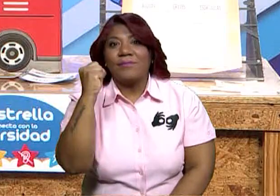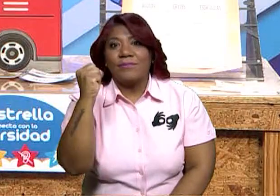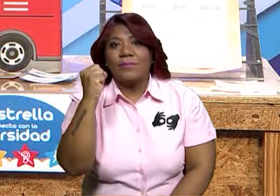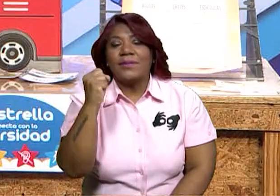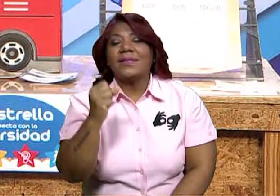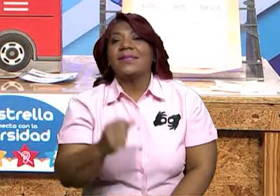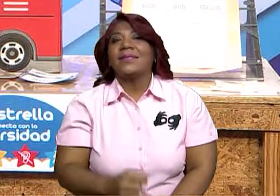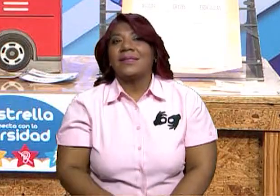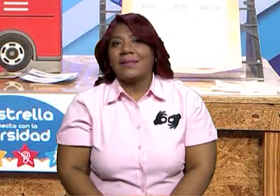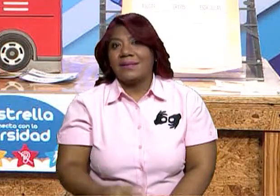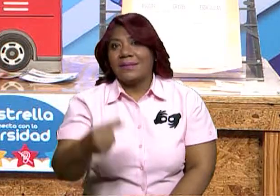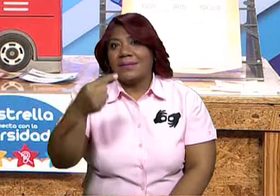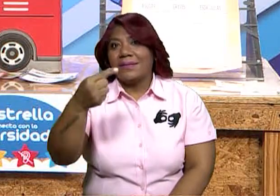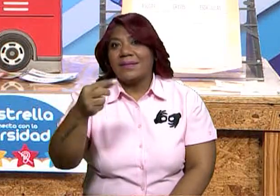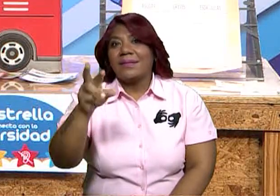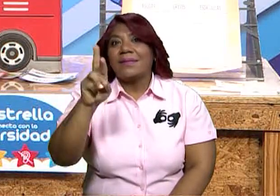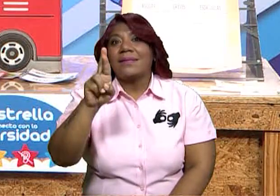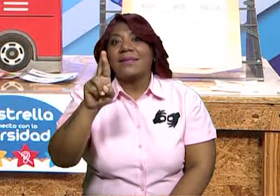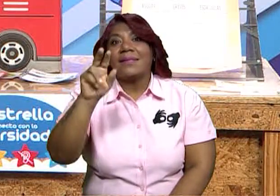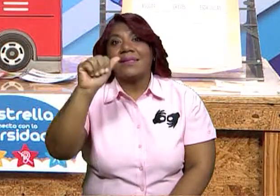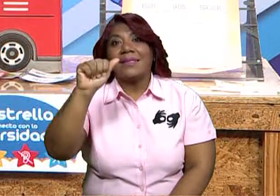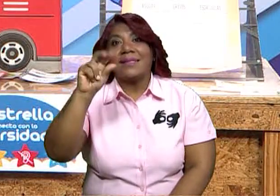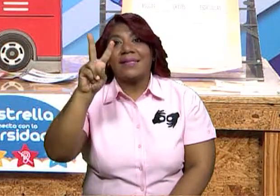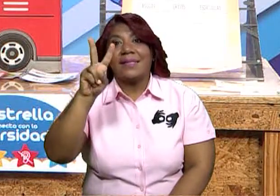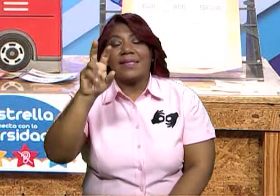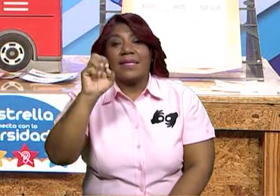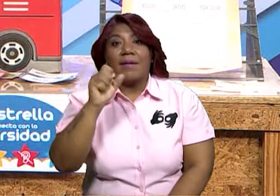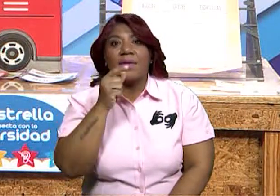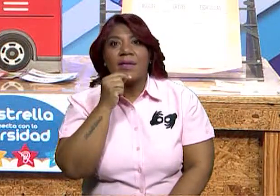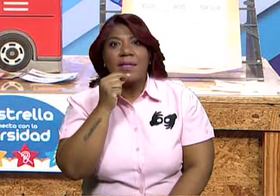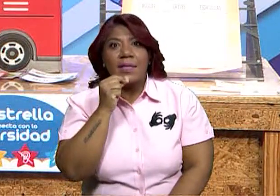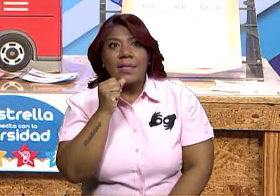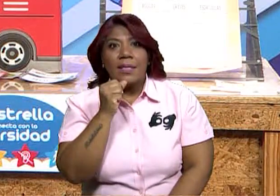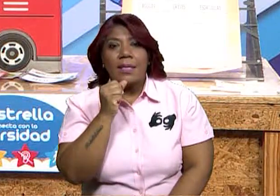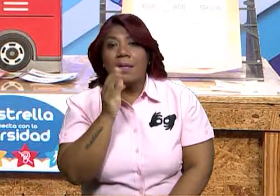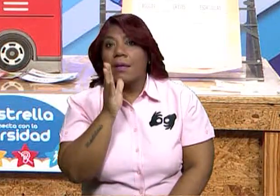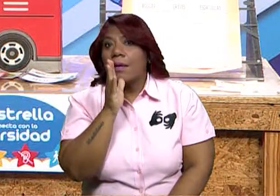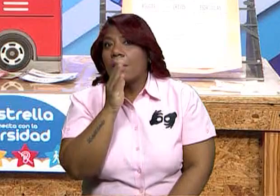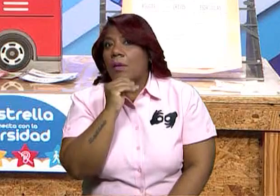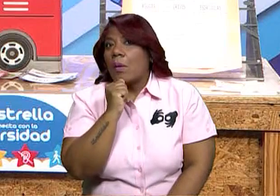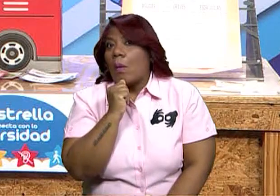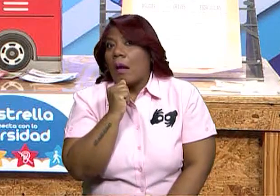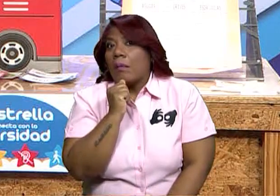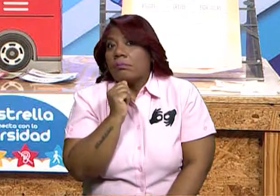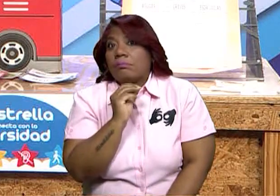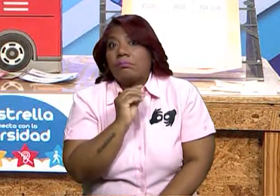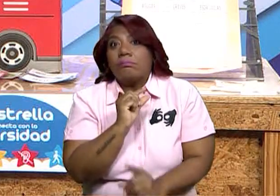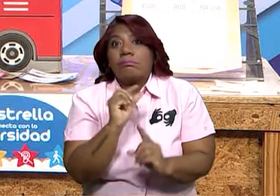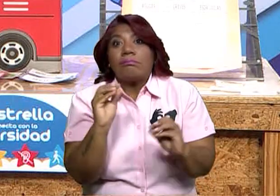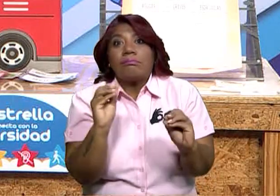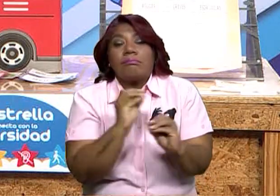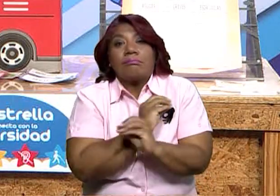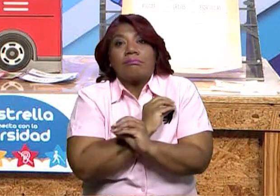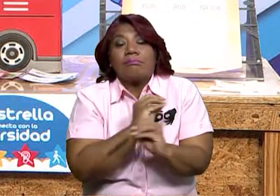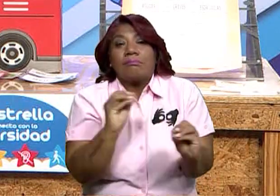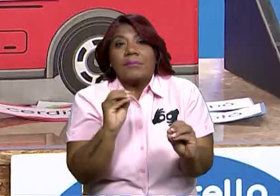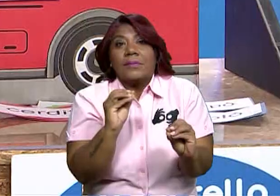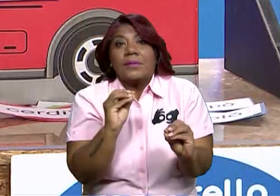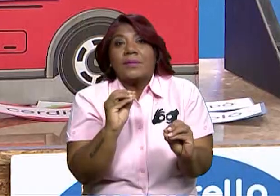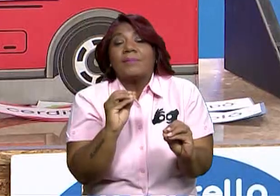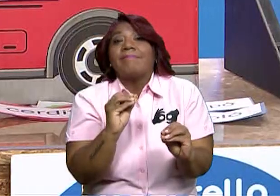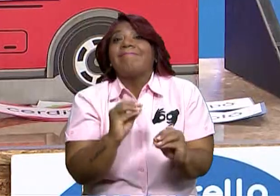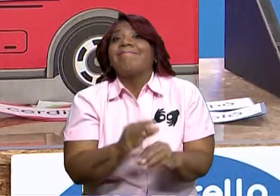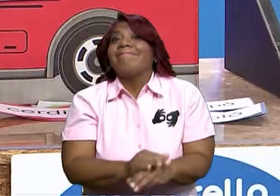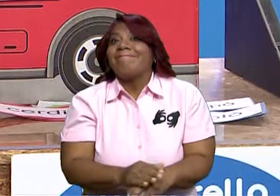ver, vamos a descubrir quién de ellas no tiene palabra o no le conseguimos palabra. Fue a la